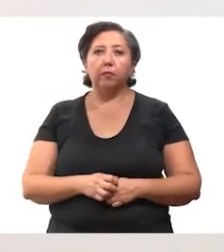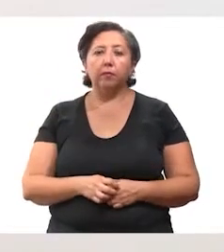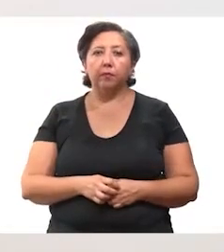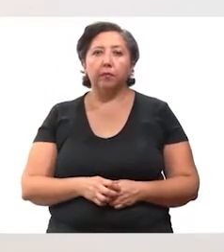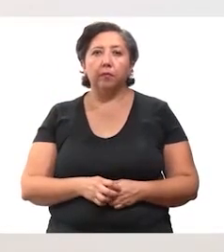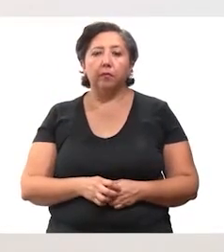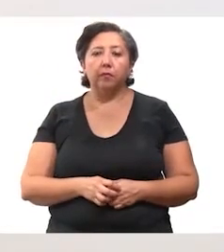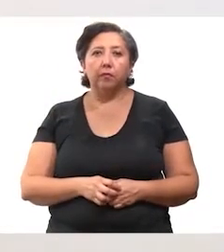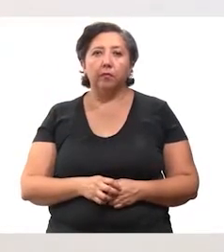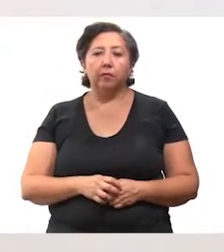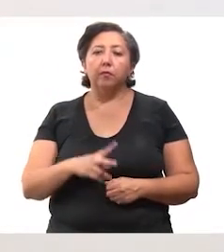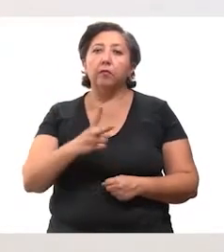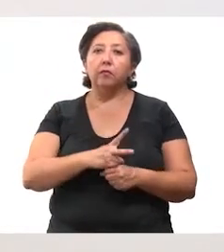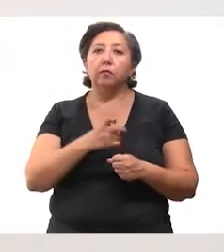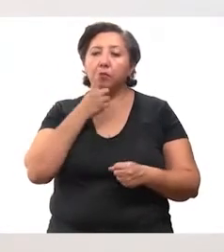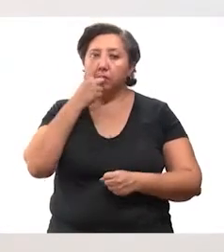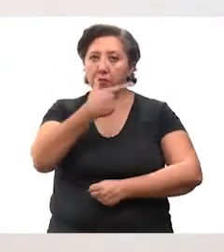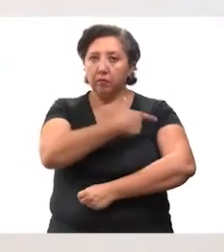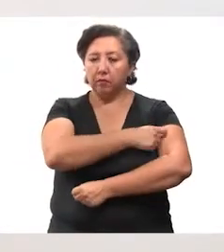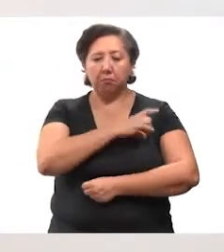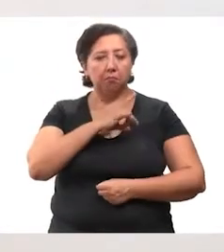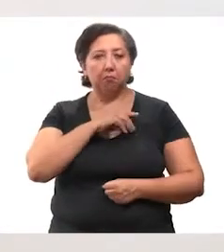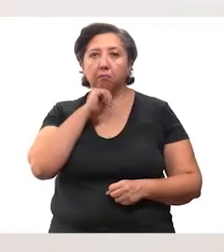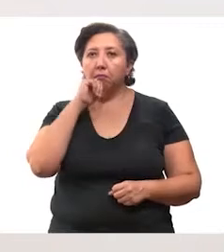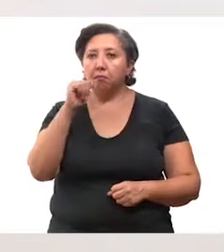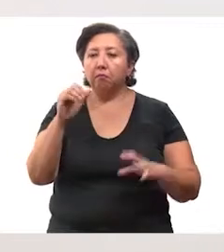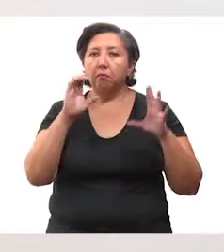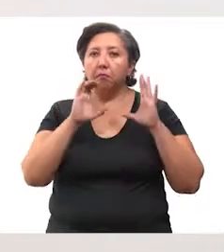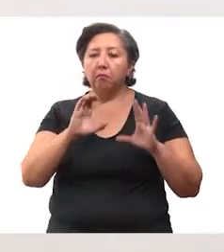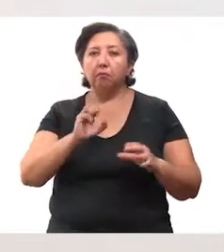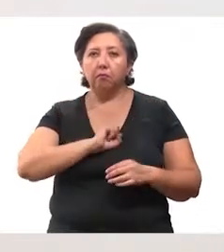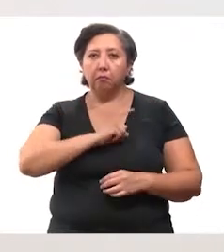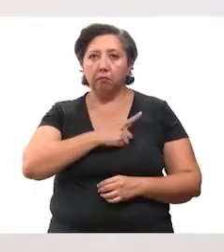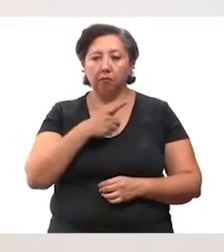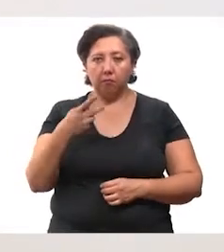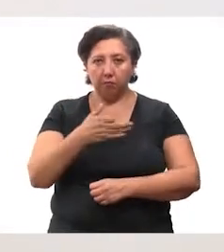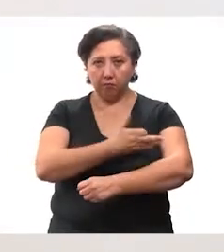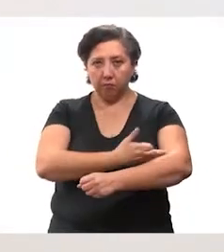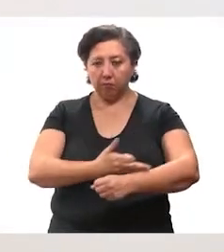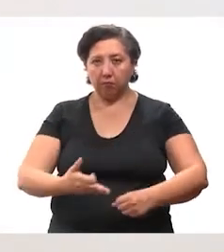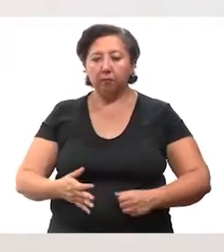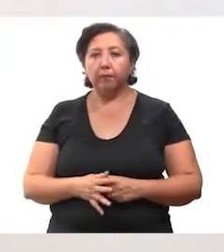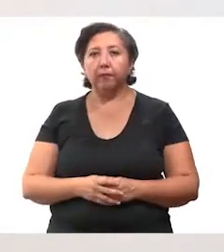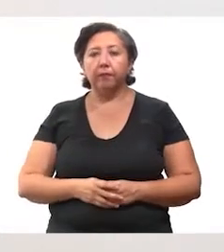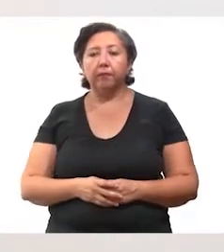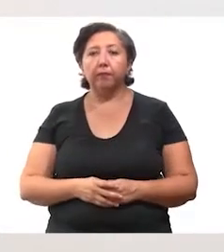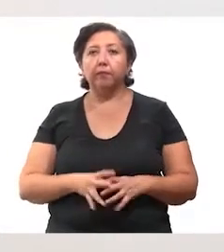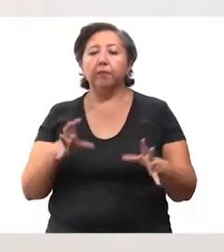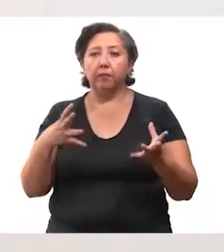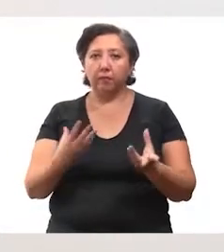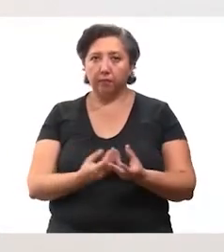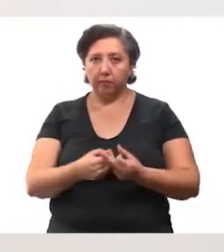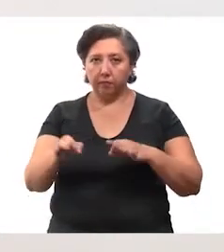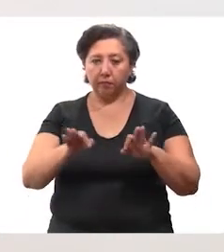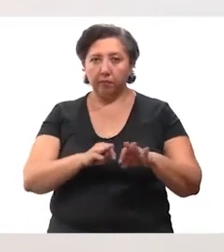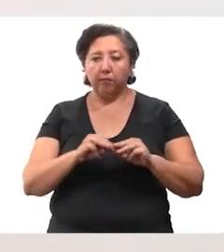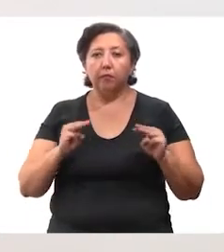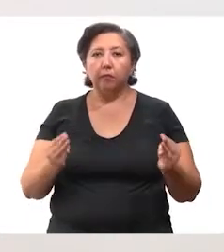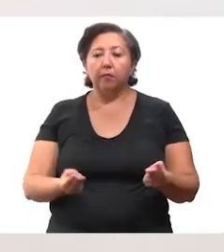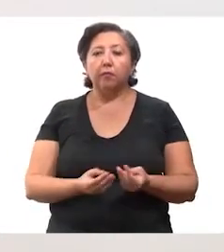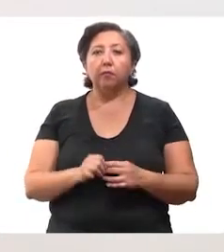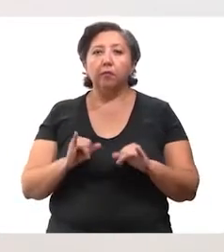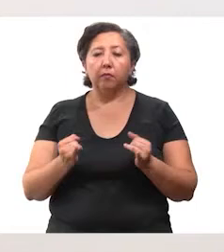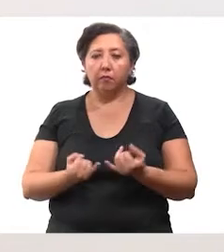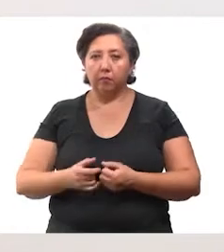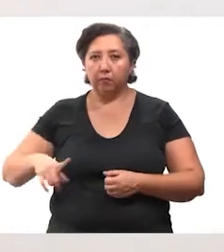Cuculcán. Los invitamos a vacunarse sin temor para proteger nuestra salud y la de nuestras familias. Estamos trabajando de manera